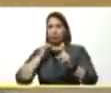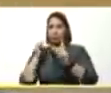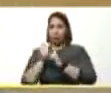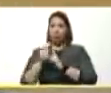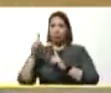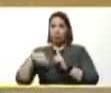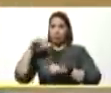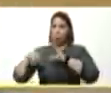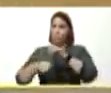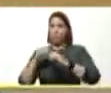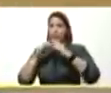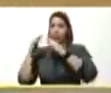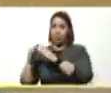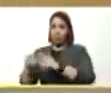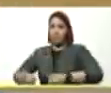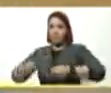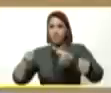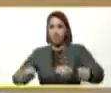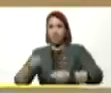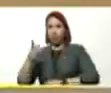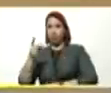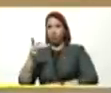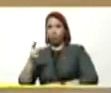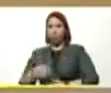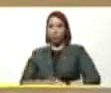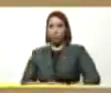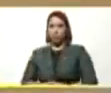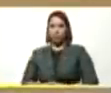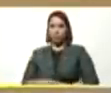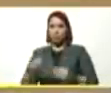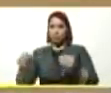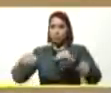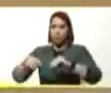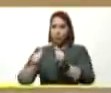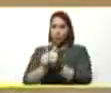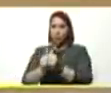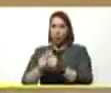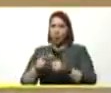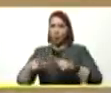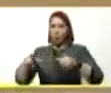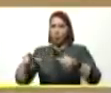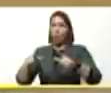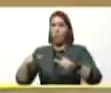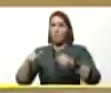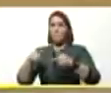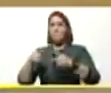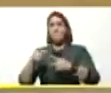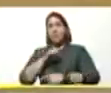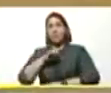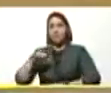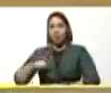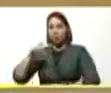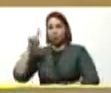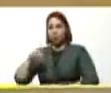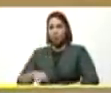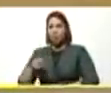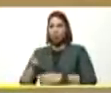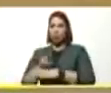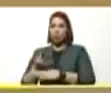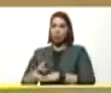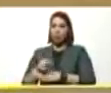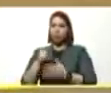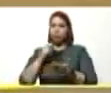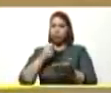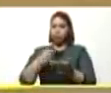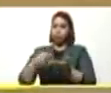de vivienda del mercado secundario, alianzas con el sector privado, utilización como fuente de